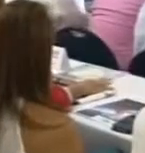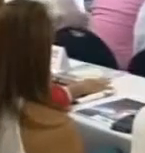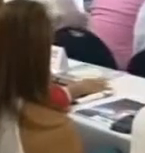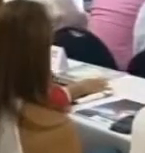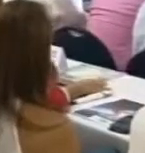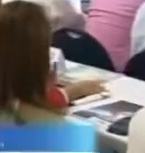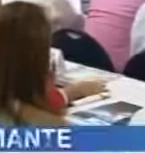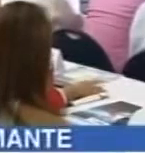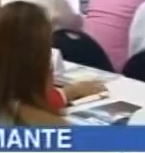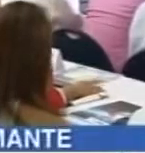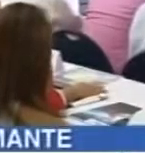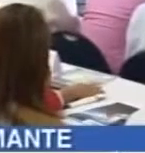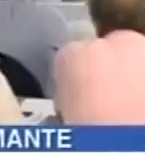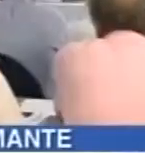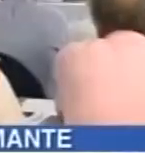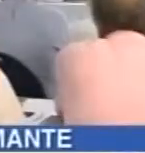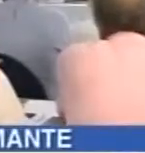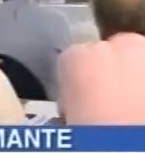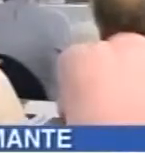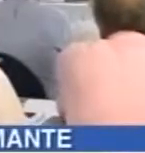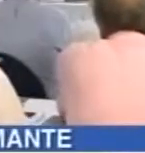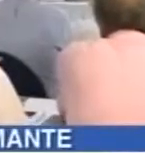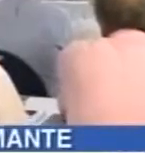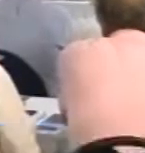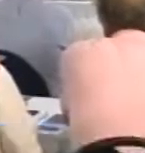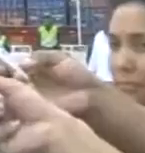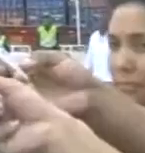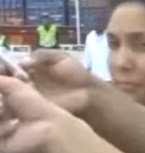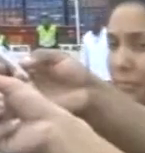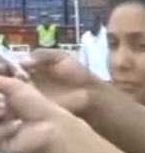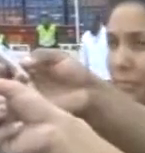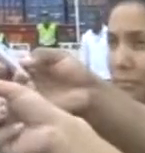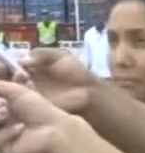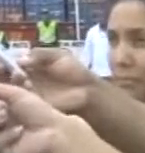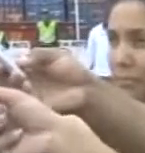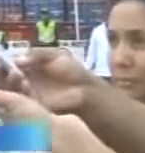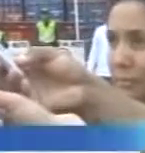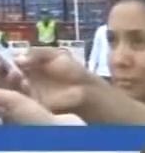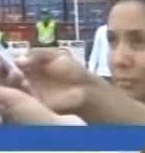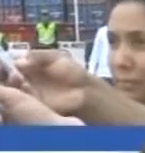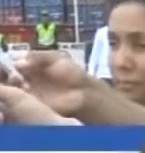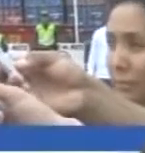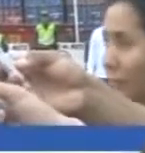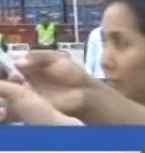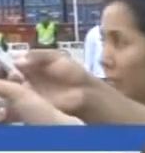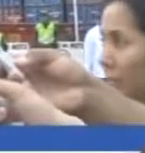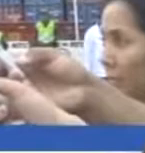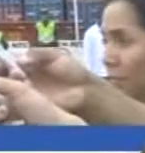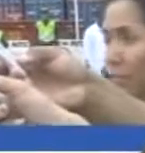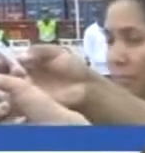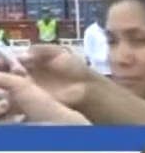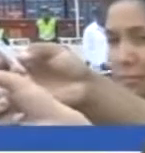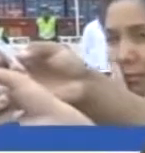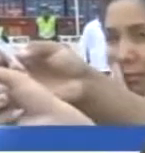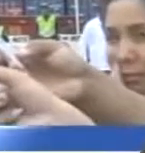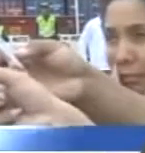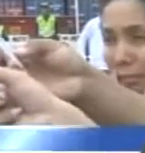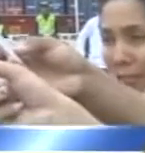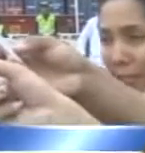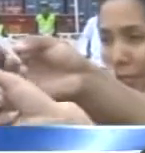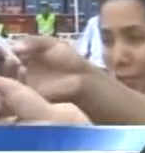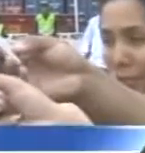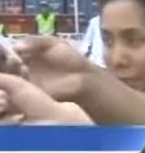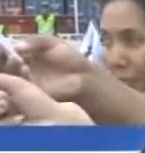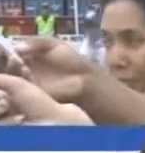parte, el presidente de Findeter anunció que se viene ahora el diamante energético. La idea es buscar las soluciones de plantas de energía solar para que